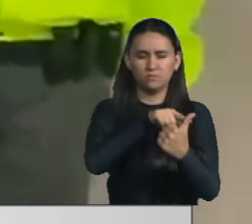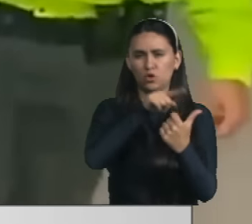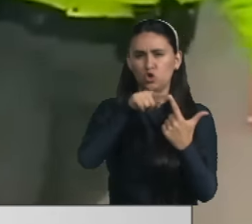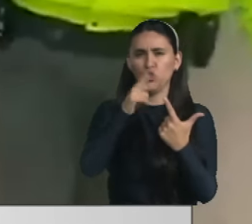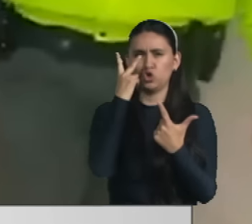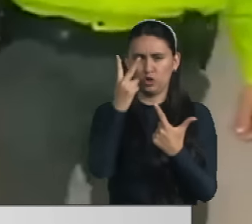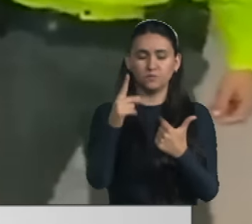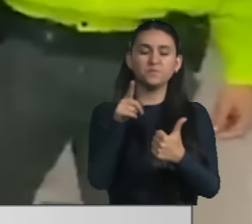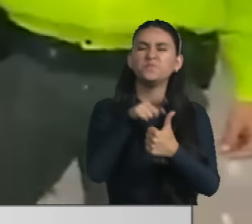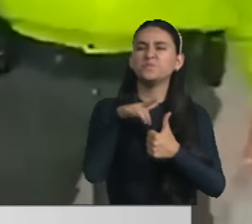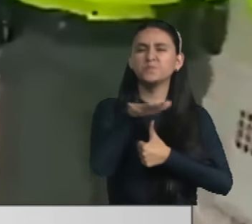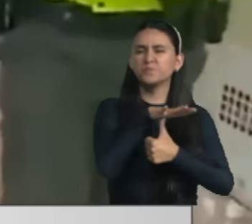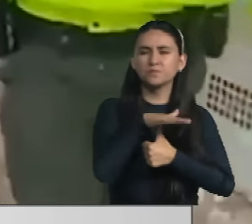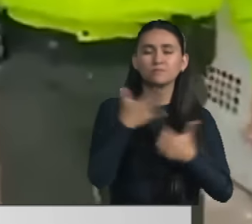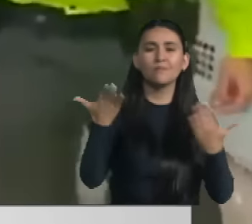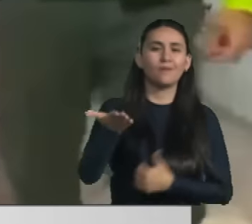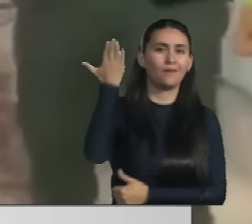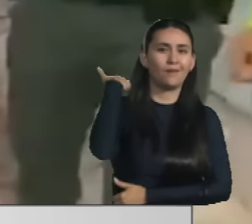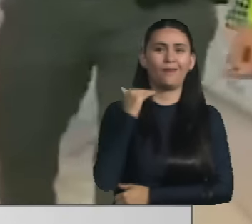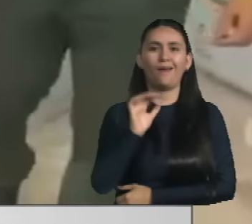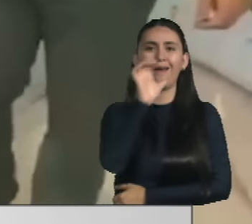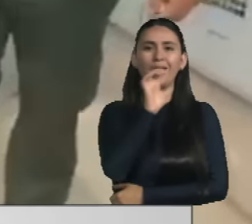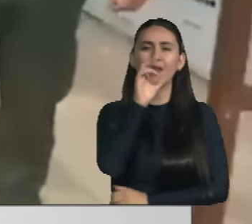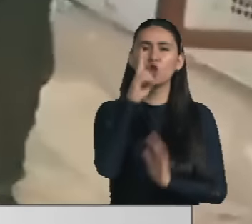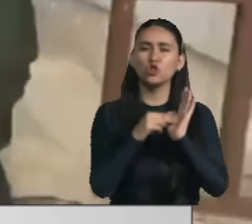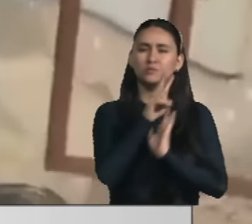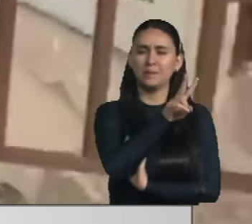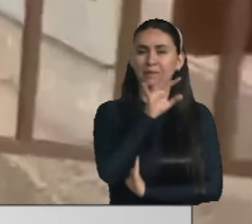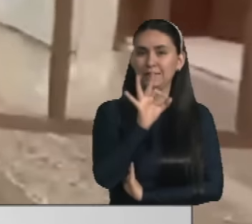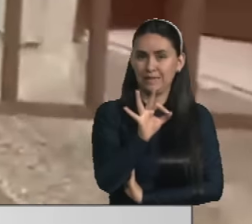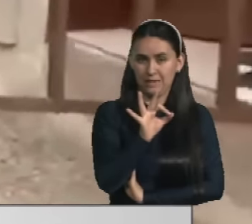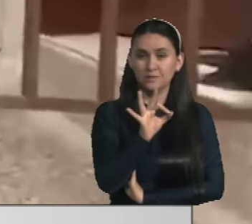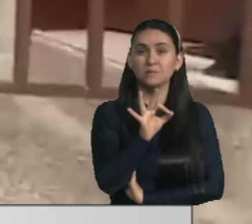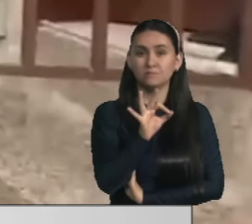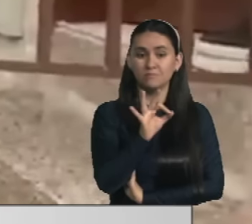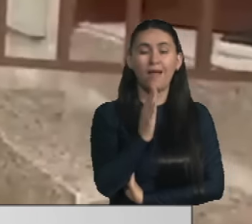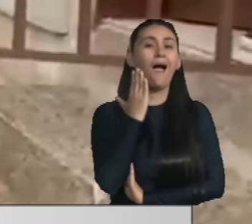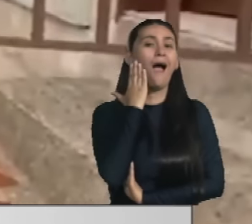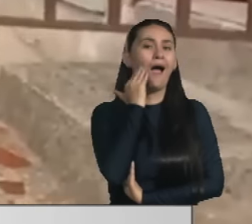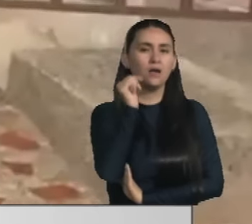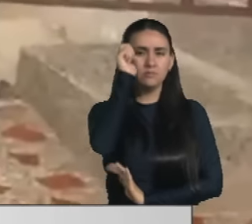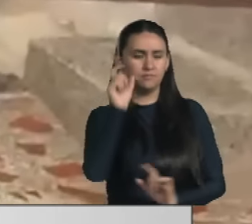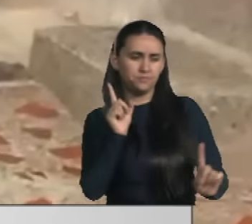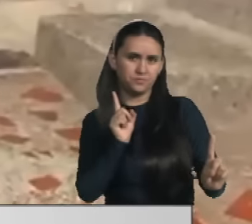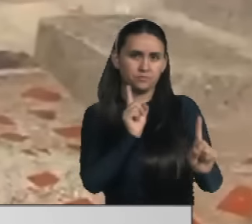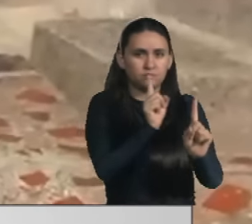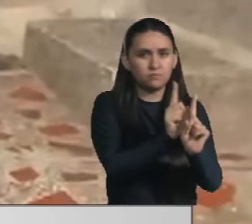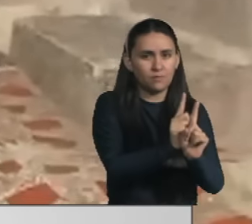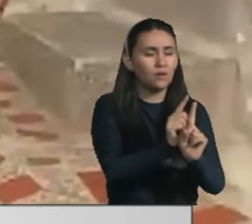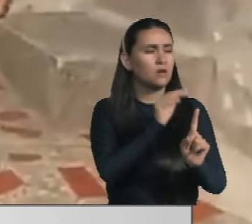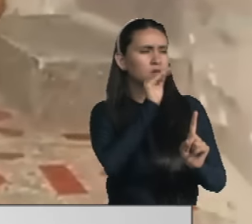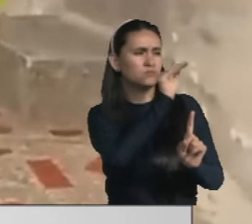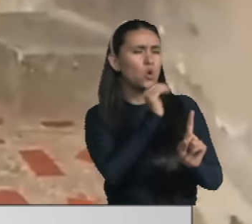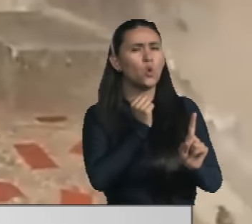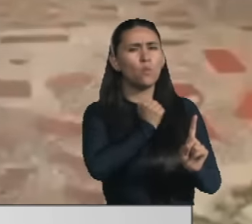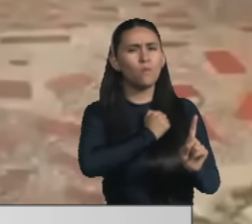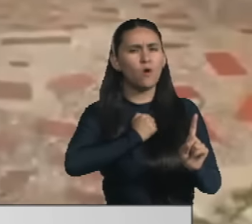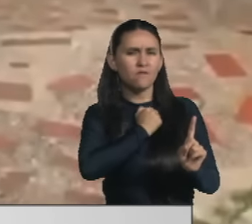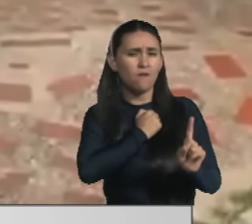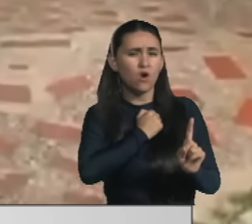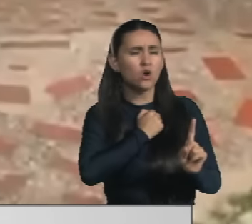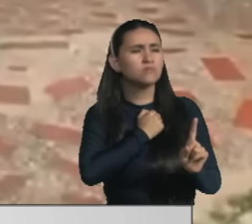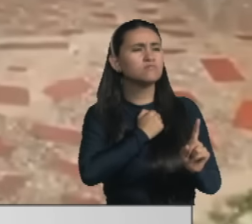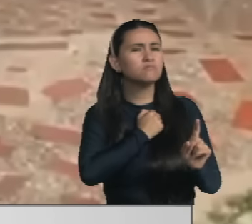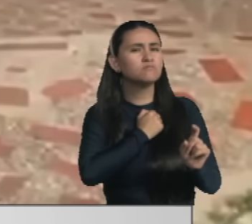El primero de ellos ocurrió en enero de 2023. Se le acerca una mujer y le dice que le podía decir todo lo que iba a